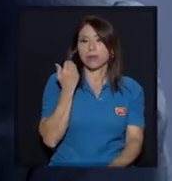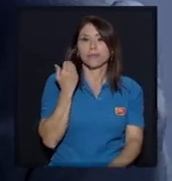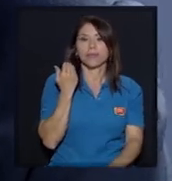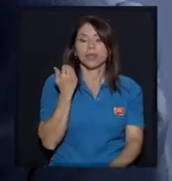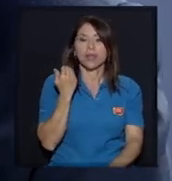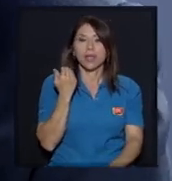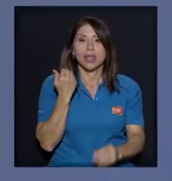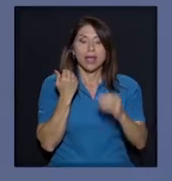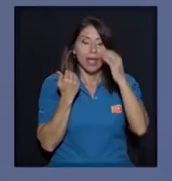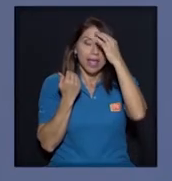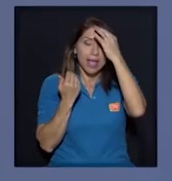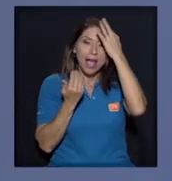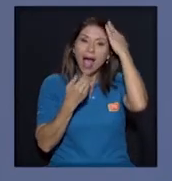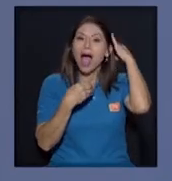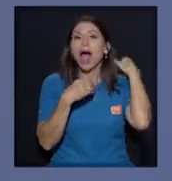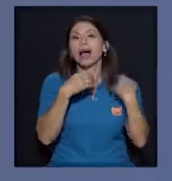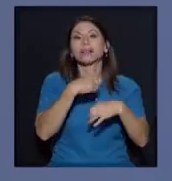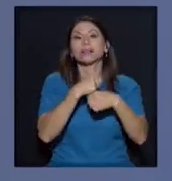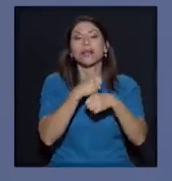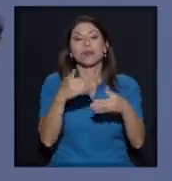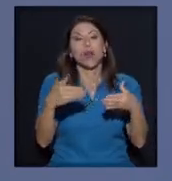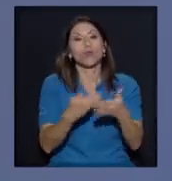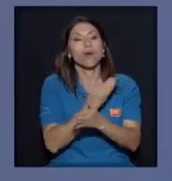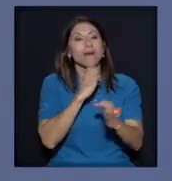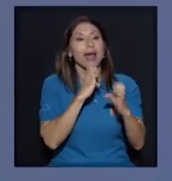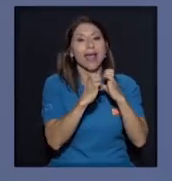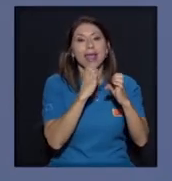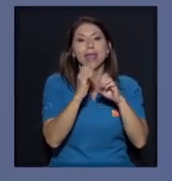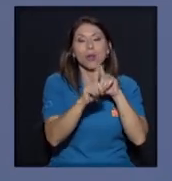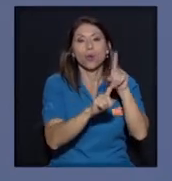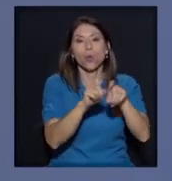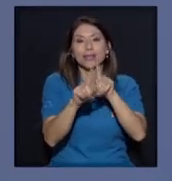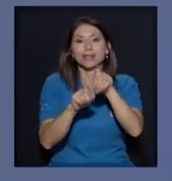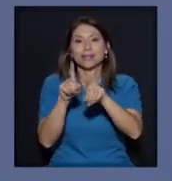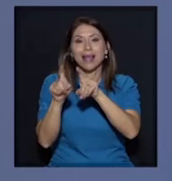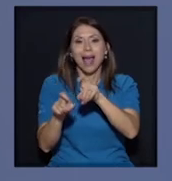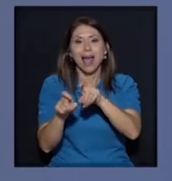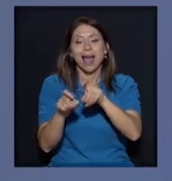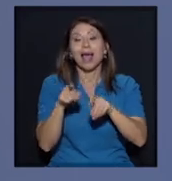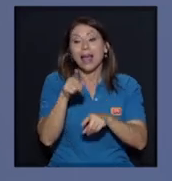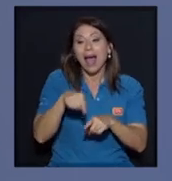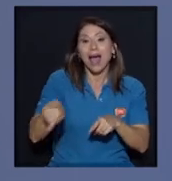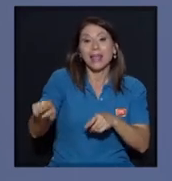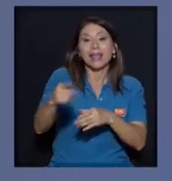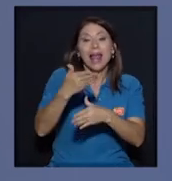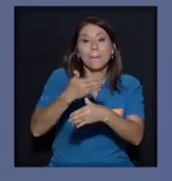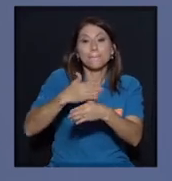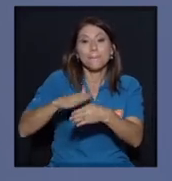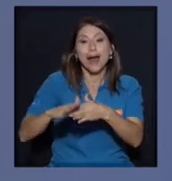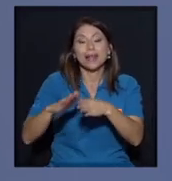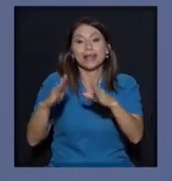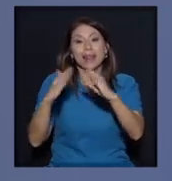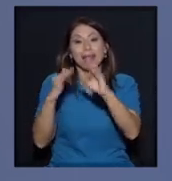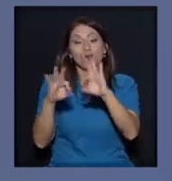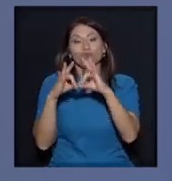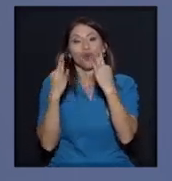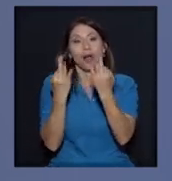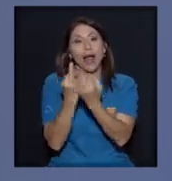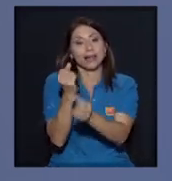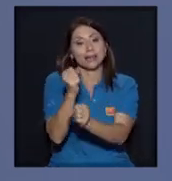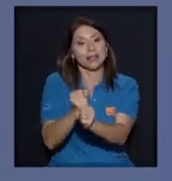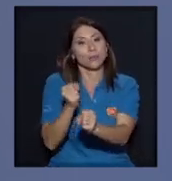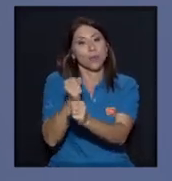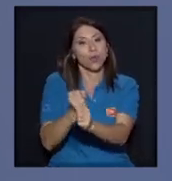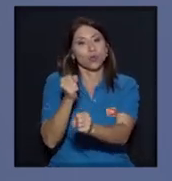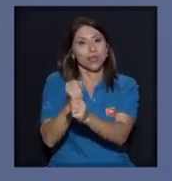si no entiendo mal, hacer una nueva encuesta donde la parte de los hogares que es productiva, para